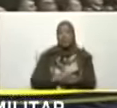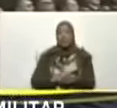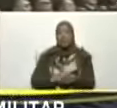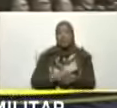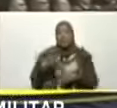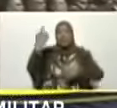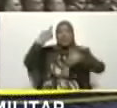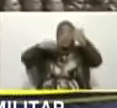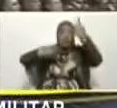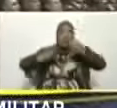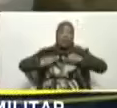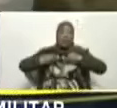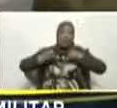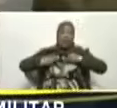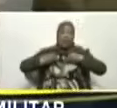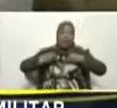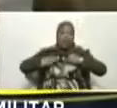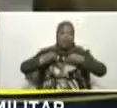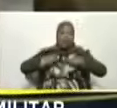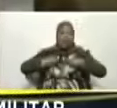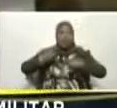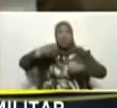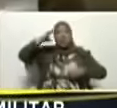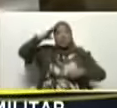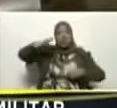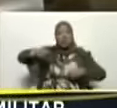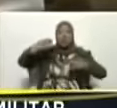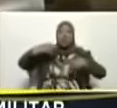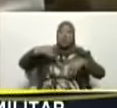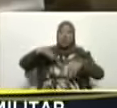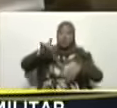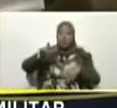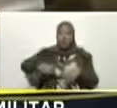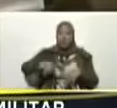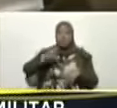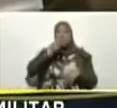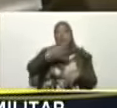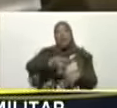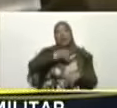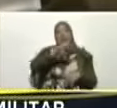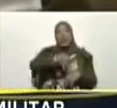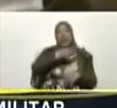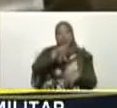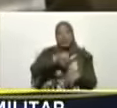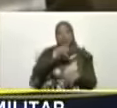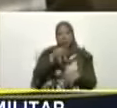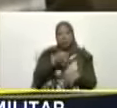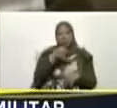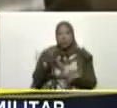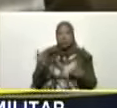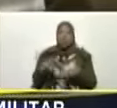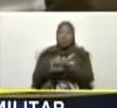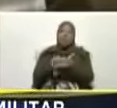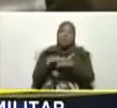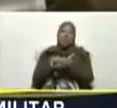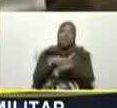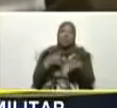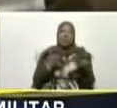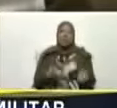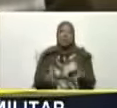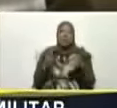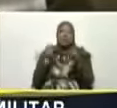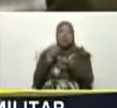Chávez vive. La patria sigue. Mi comandante en jefe, buenas tardes. Buenas tardes. Permiso para recibir